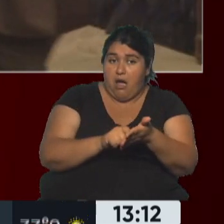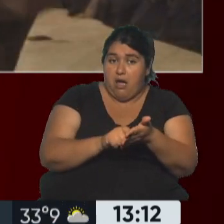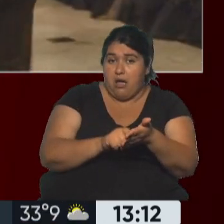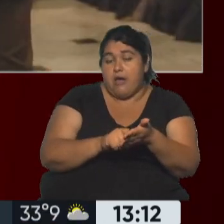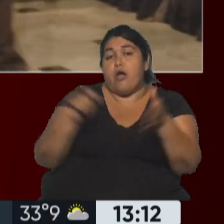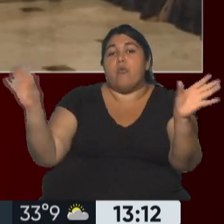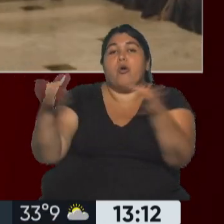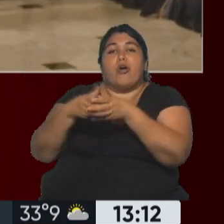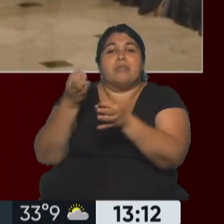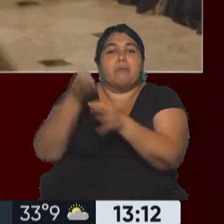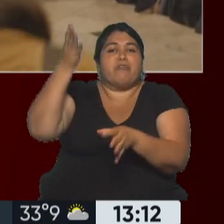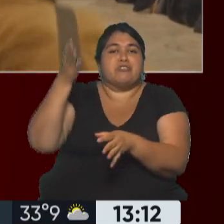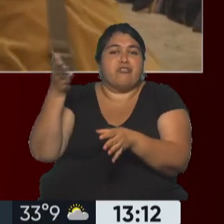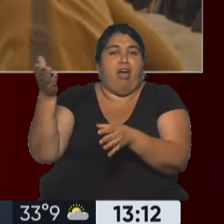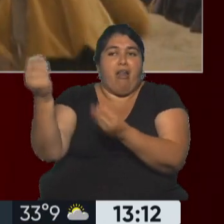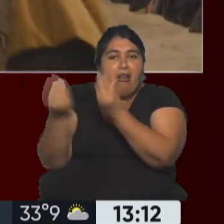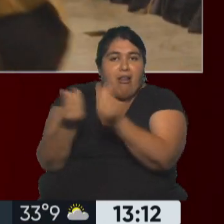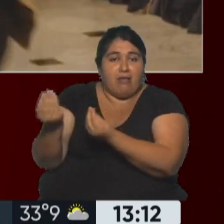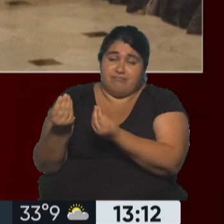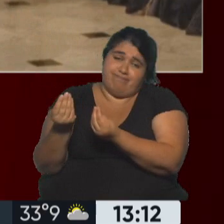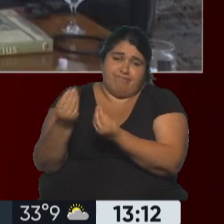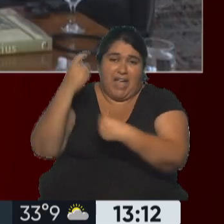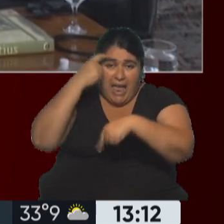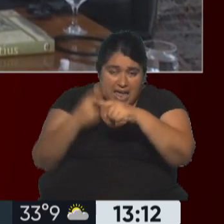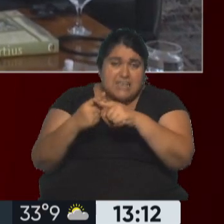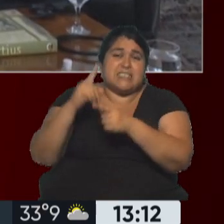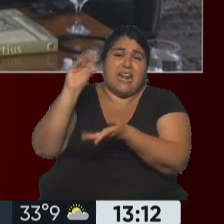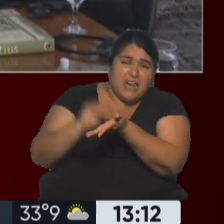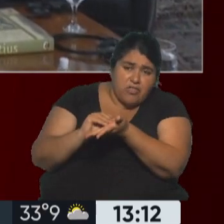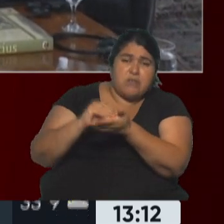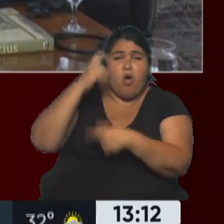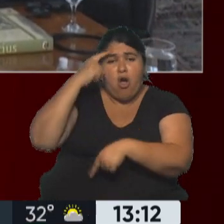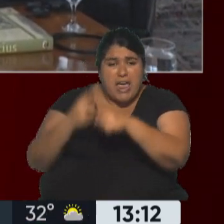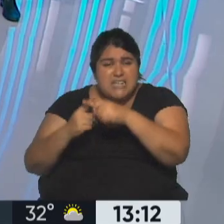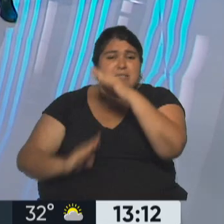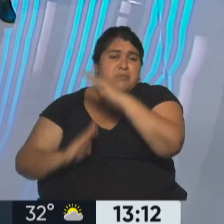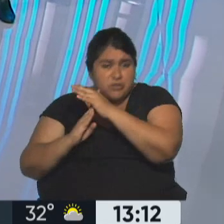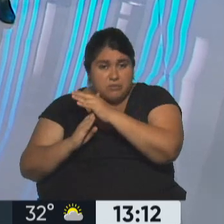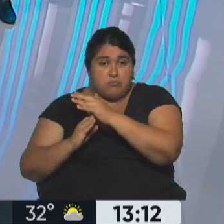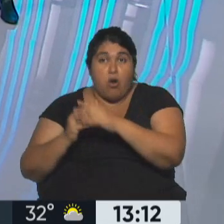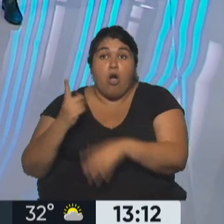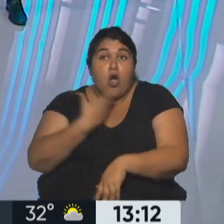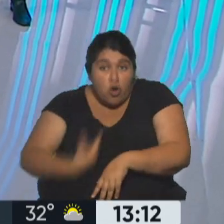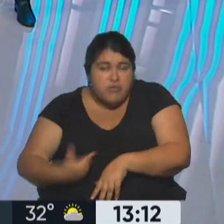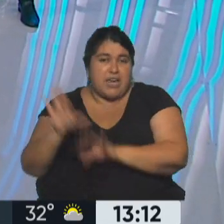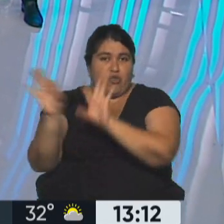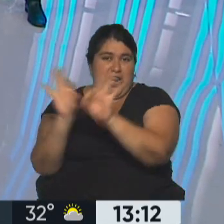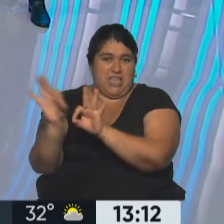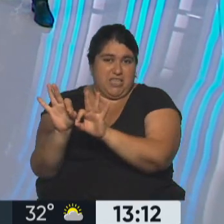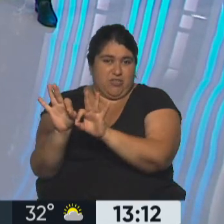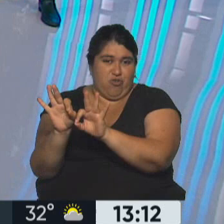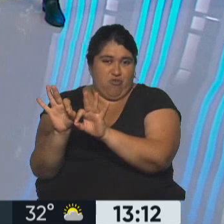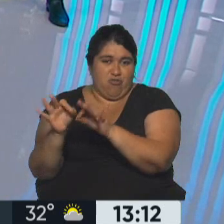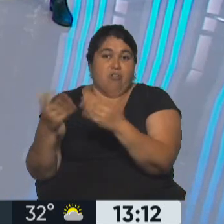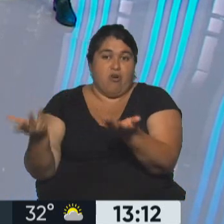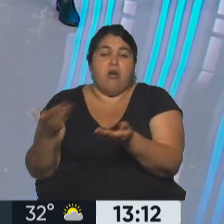comité de expertos que básicamente son exfuncionarios o exlegisladores. Y elegidos por el legislativo. Elegidos por el legislativo, más allá de que después va a